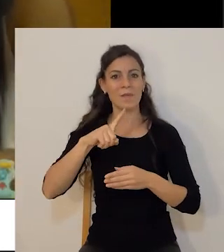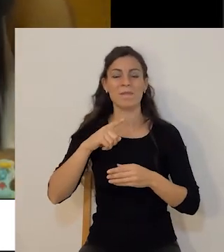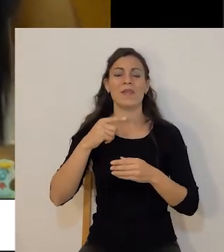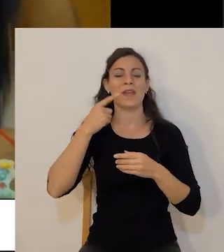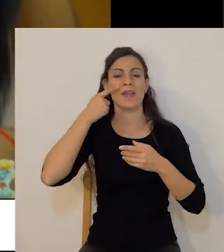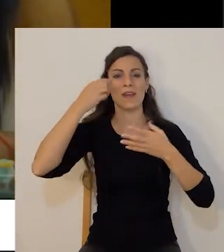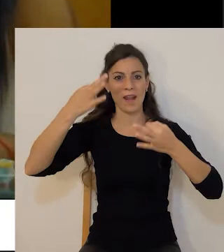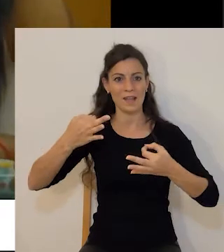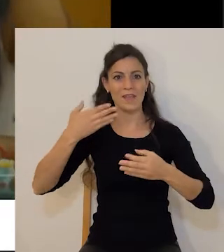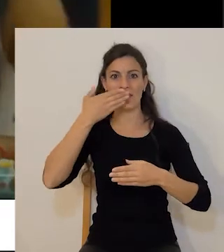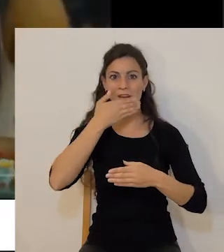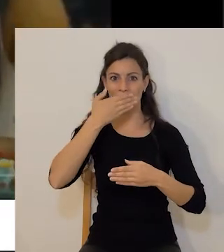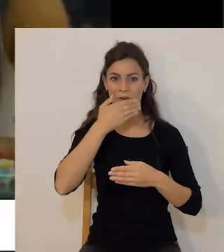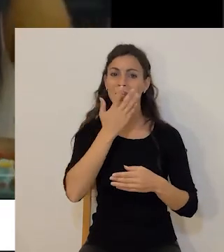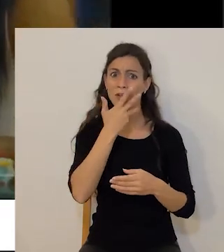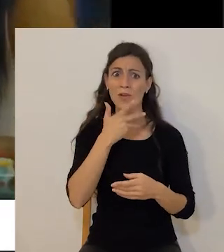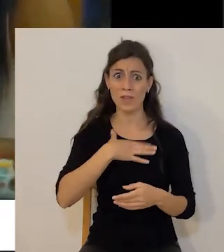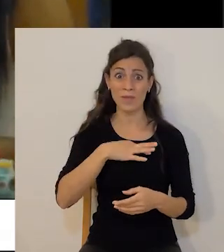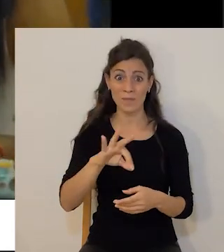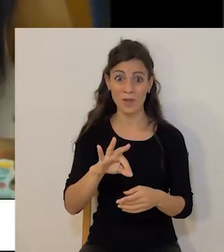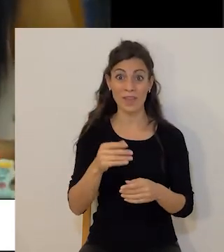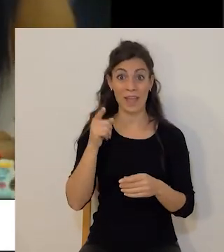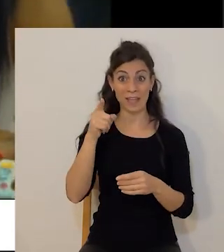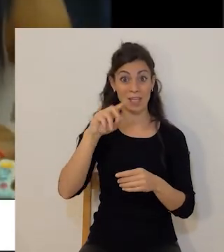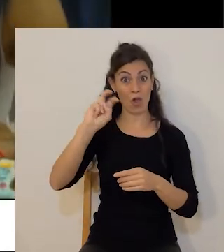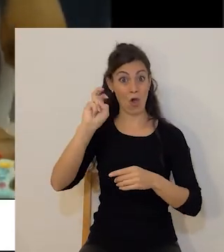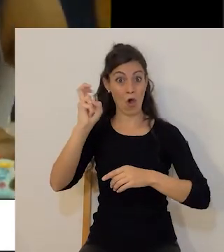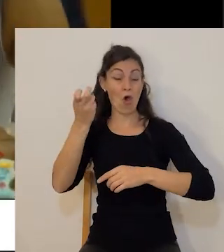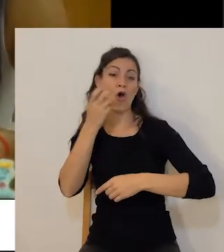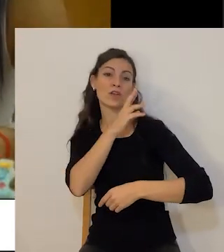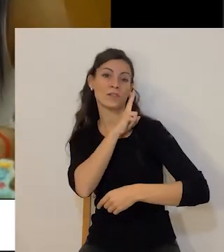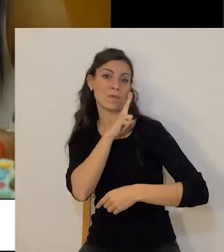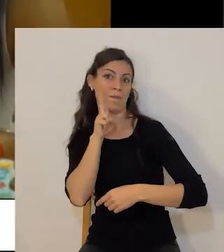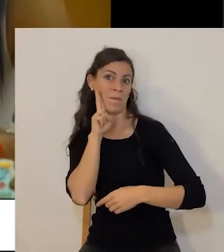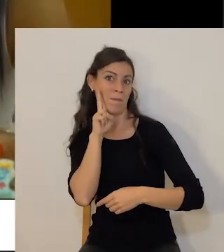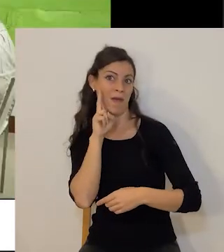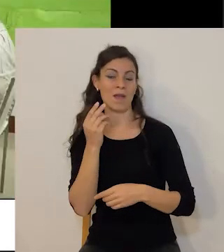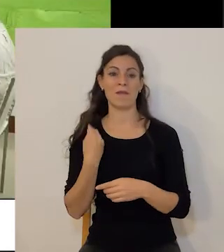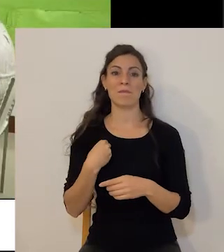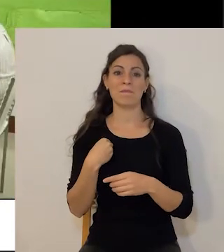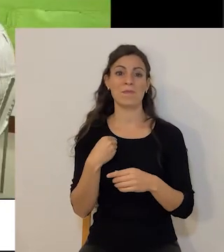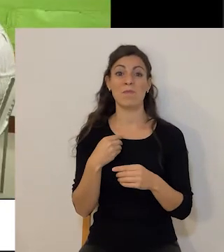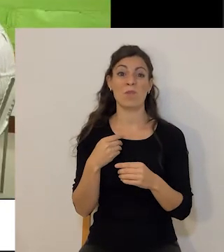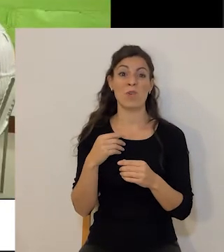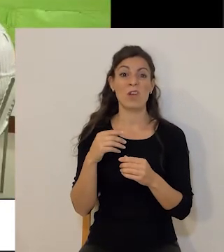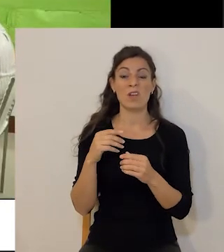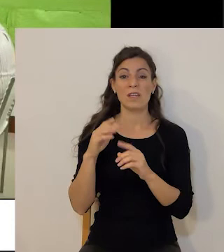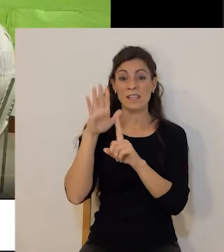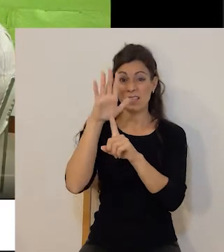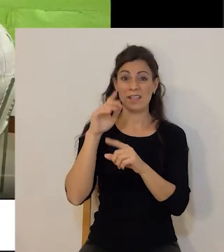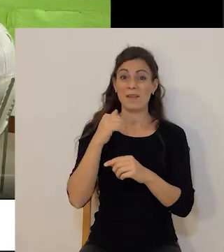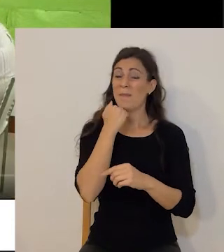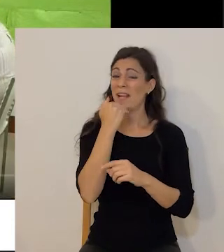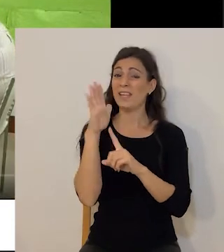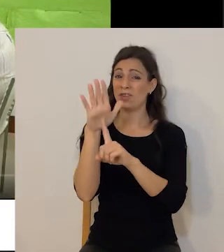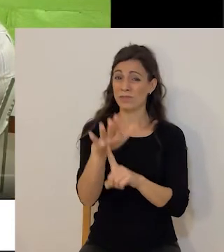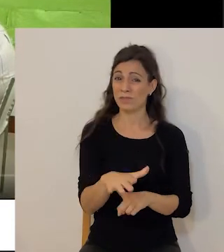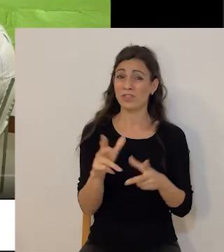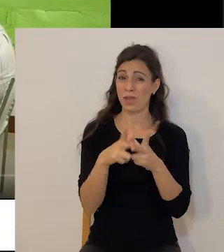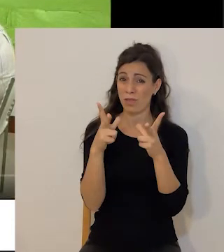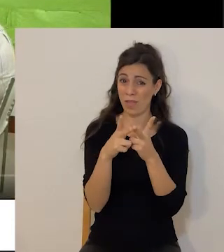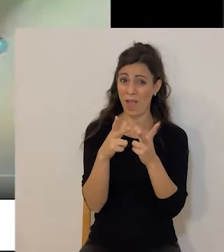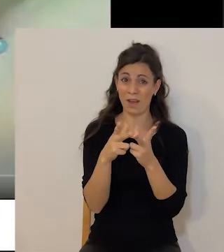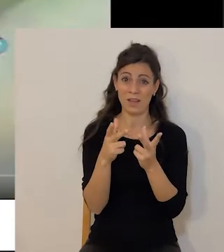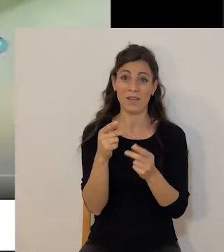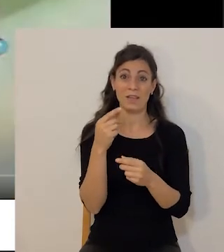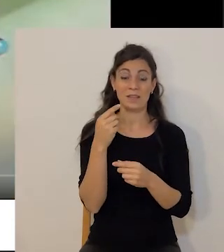del centro. Fijaros, aquí hay otra mamá de un barrio en riesgo de exclusión social, en el que también aquí hay, pues